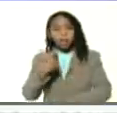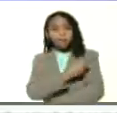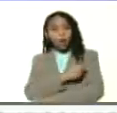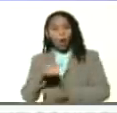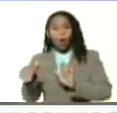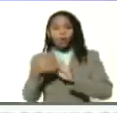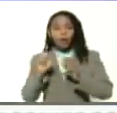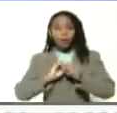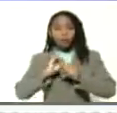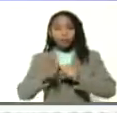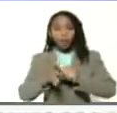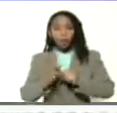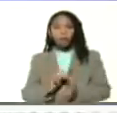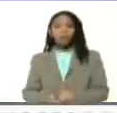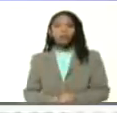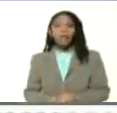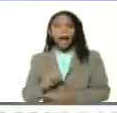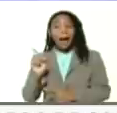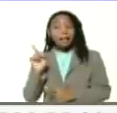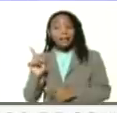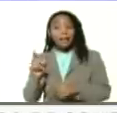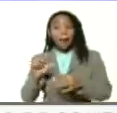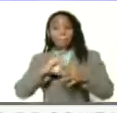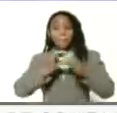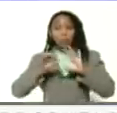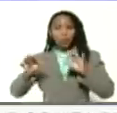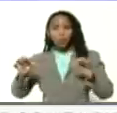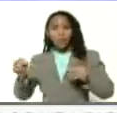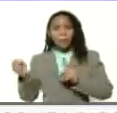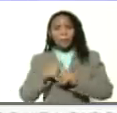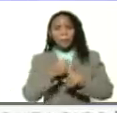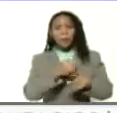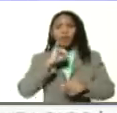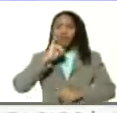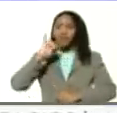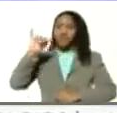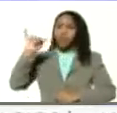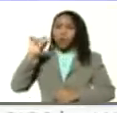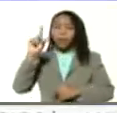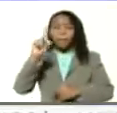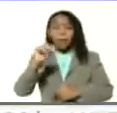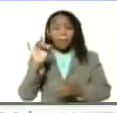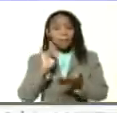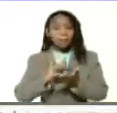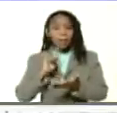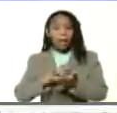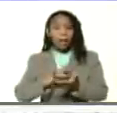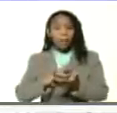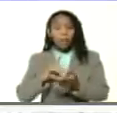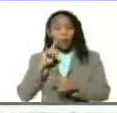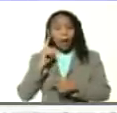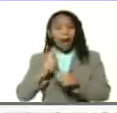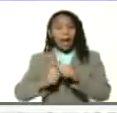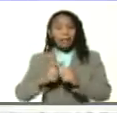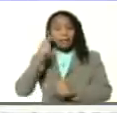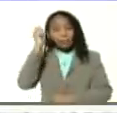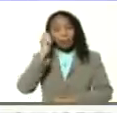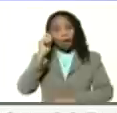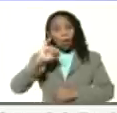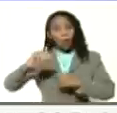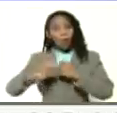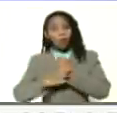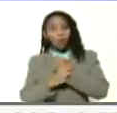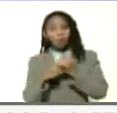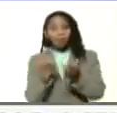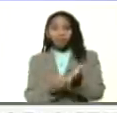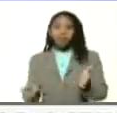contra el COVID-19. En esta cadena de agresión que ha sido denunciada, también protagonizada por el exdiputado Juan Guaidó,